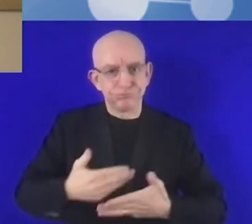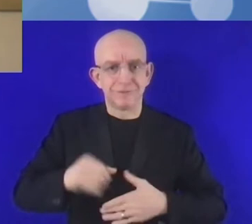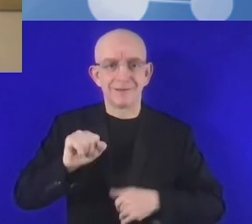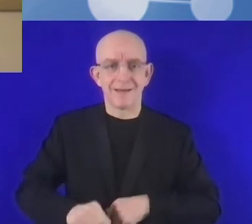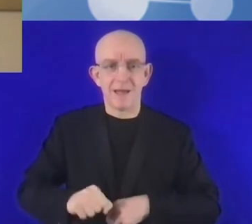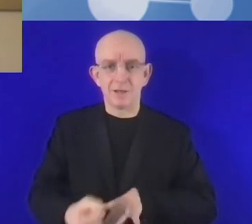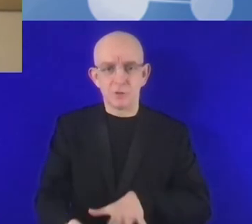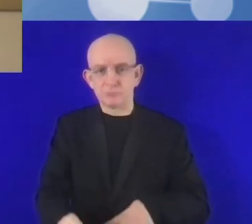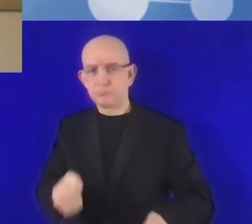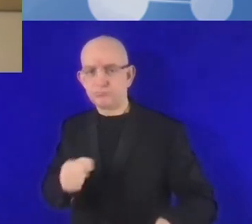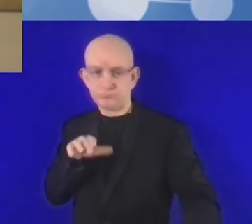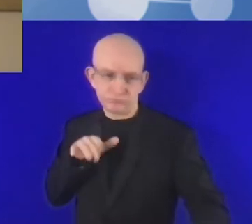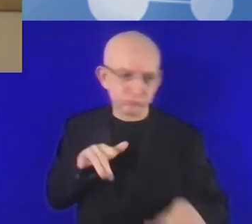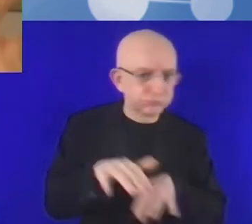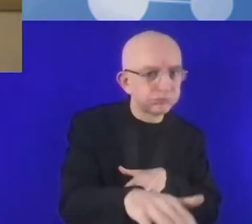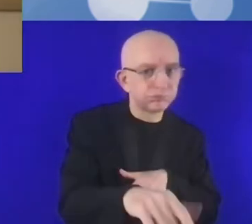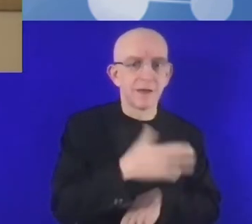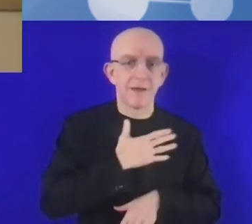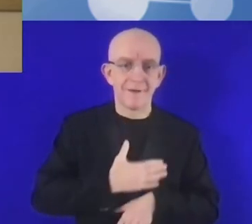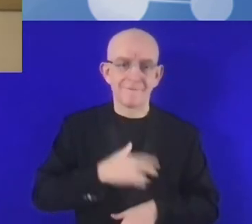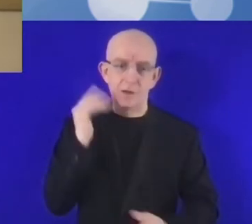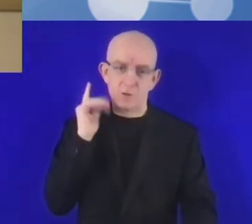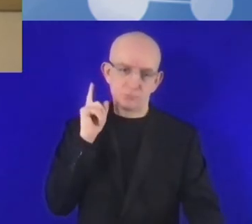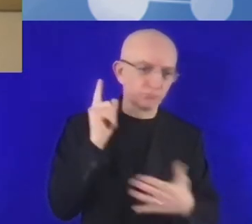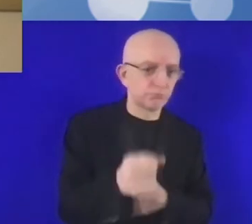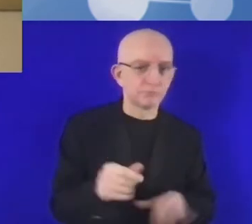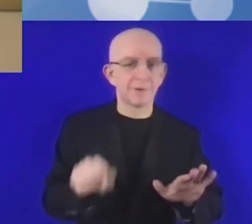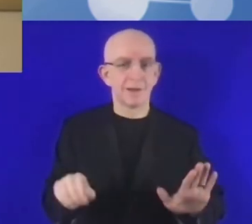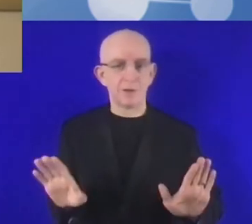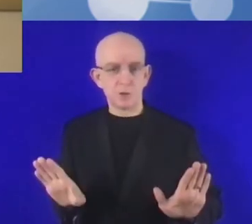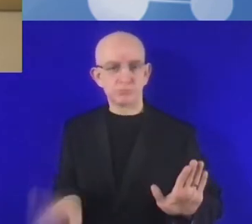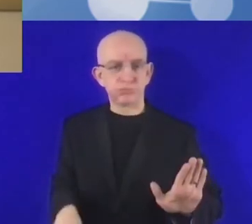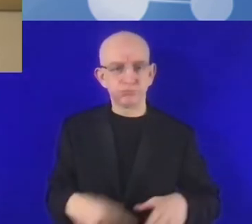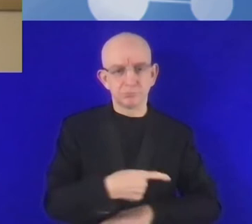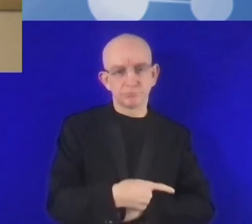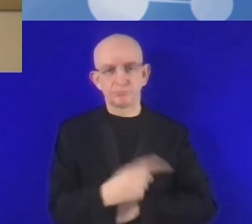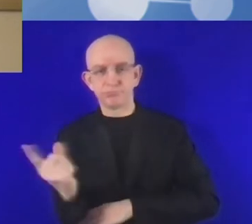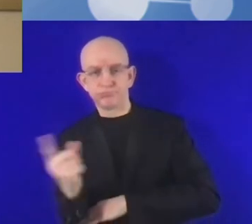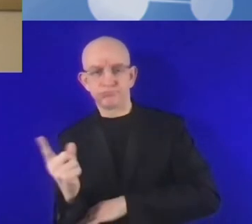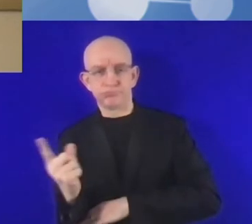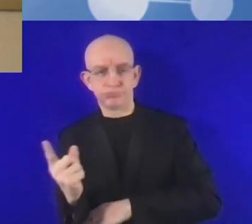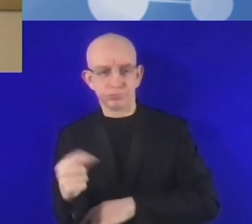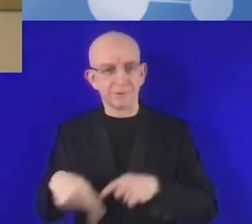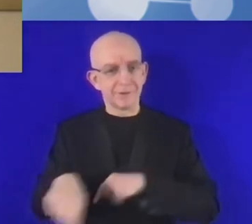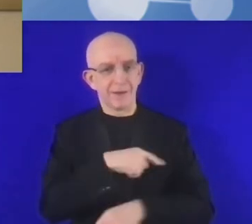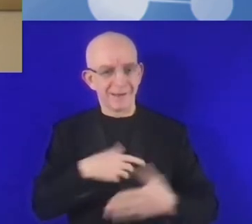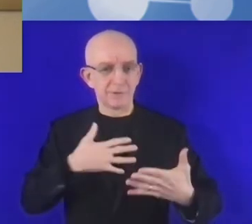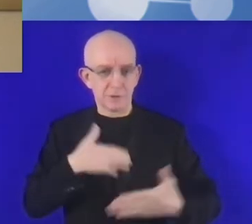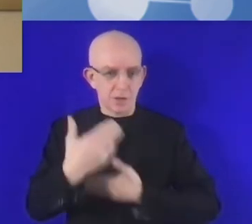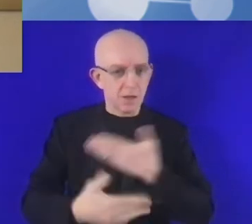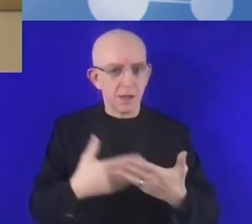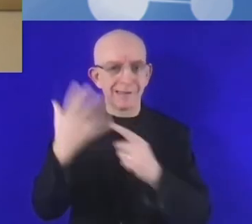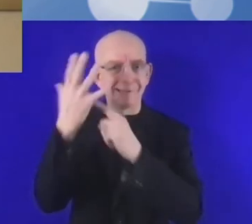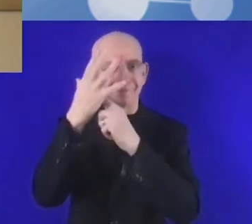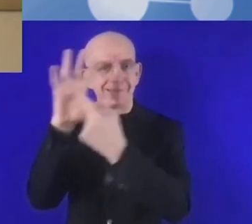deben alcanzar hasta el año 2030. Queremos acelerar este proceso y queremos cooperar con diferentes entidades que pueden